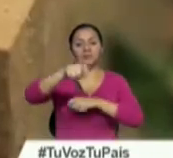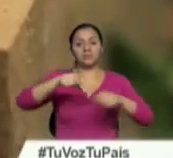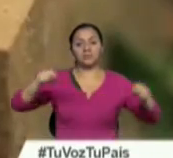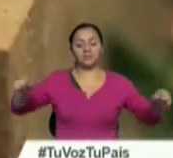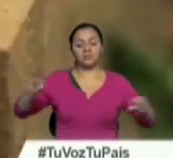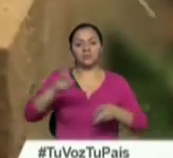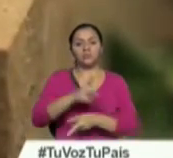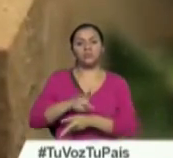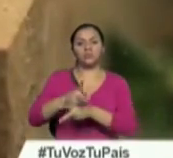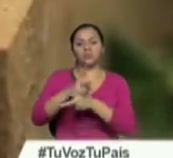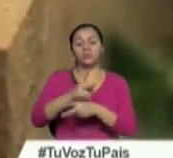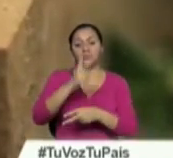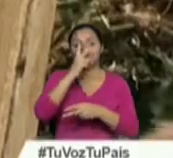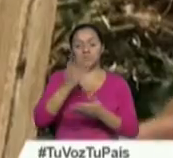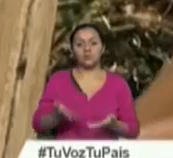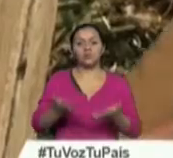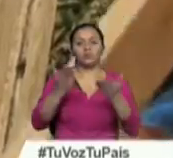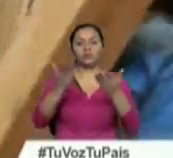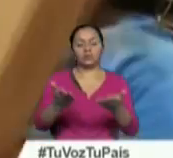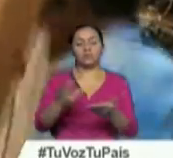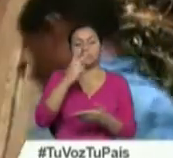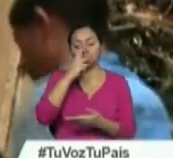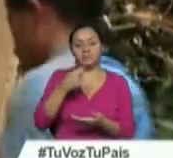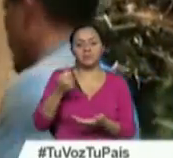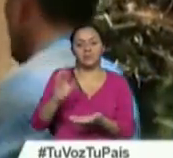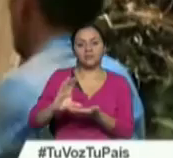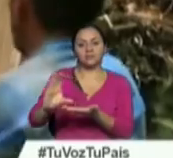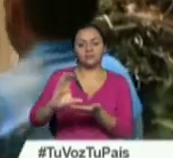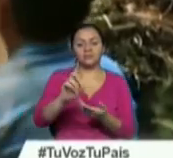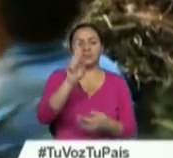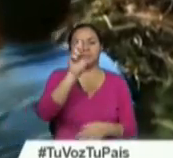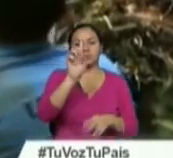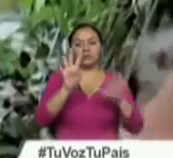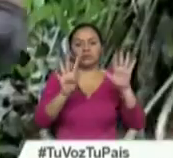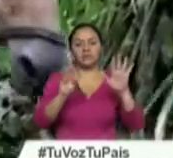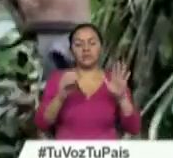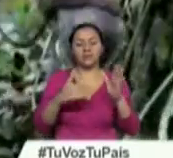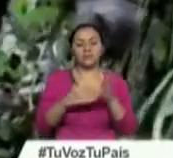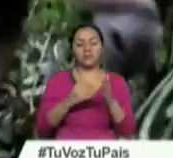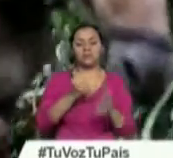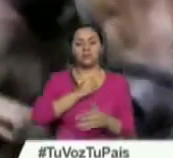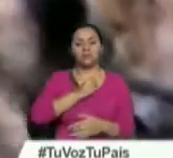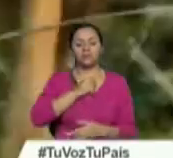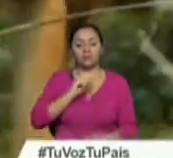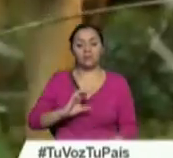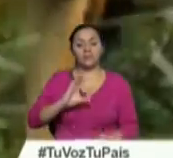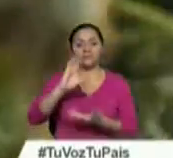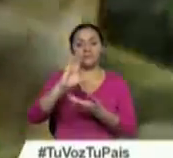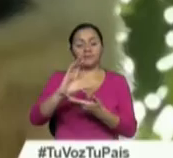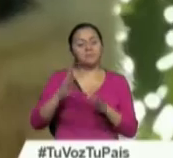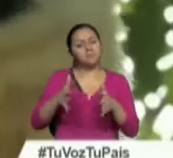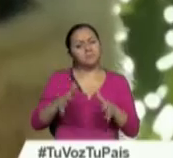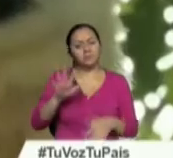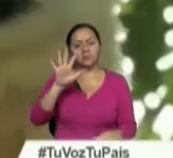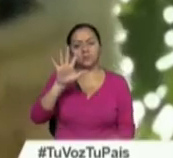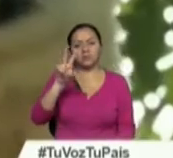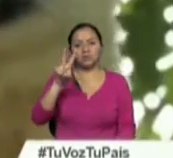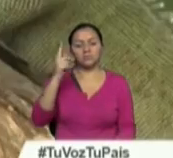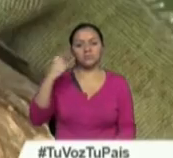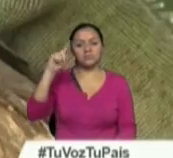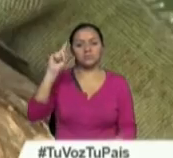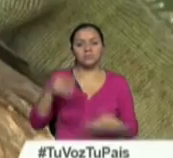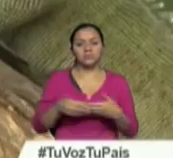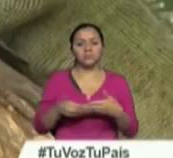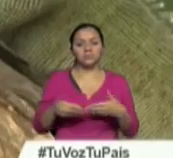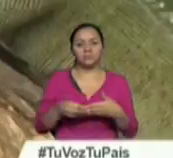conservación mediante la entrega de incentivos monetarios a 190 mil propietarios con una inversión que bordea los 52 millones de